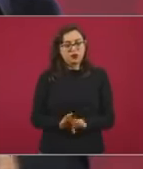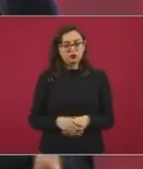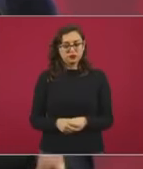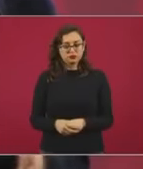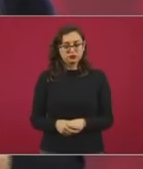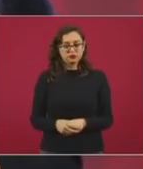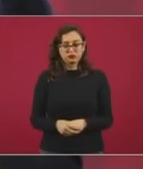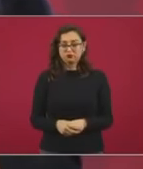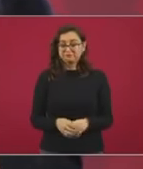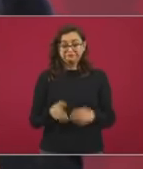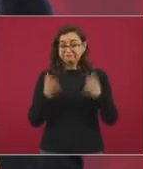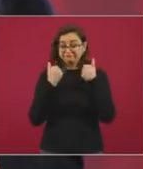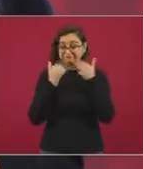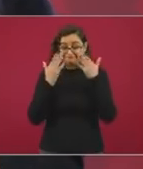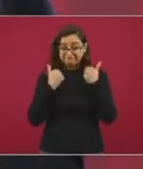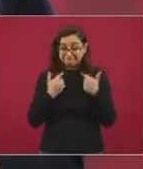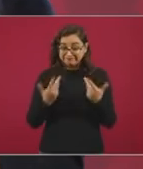porque no se tiene.